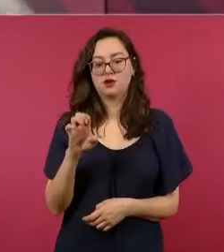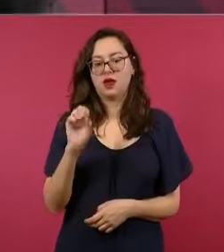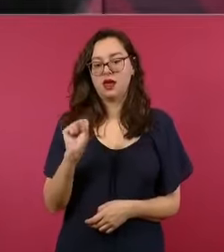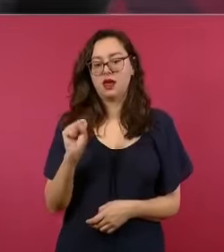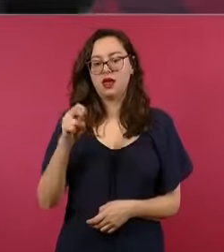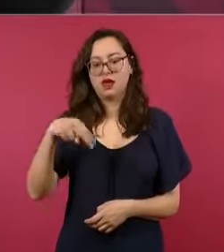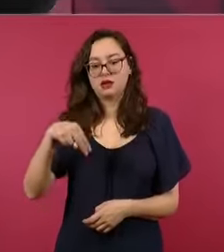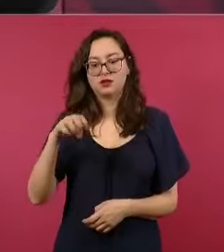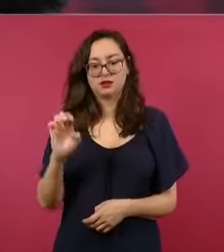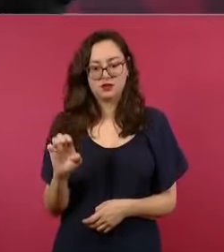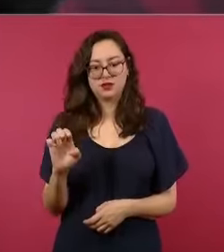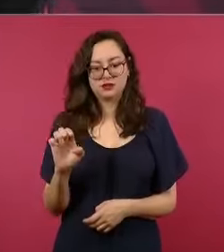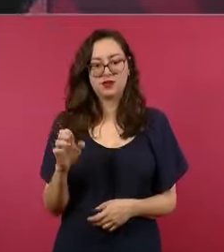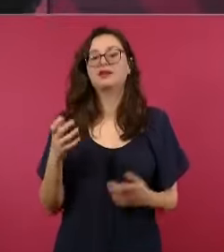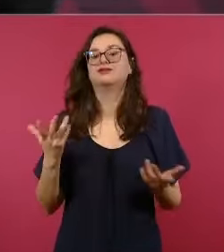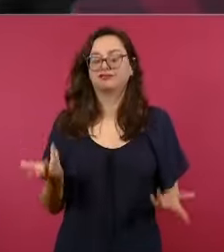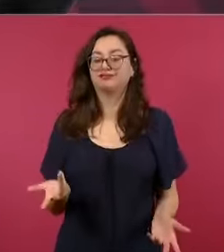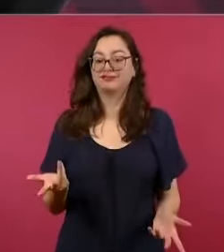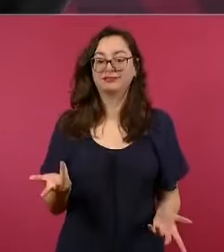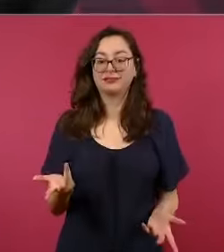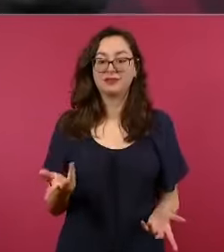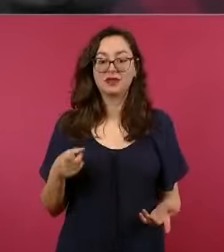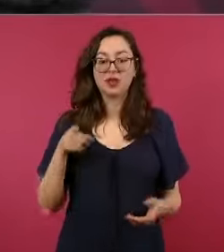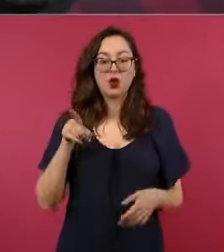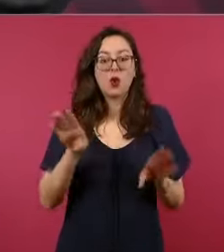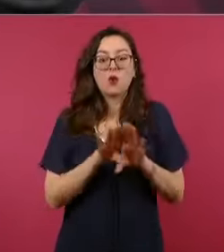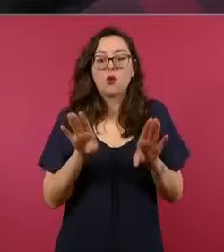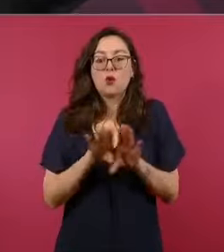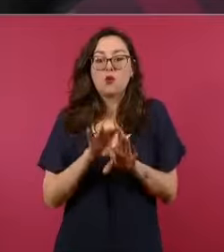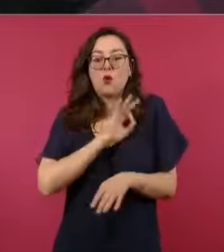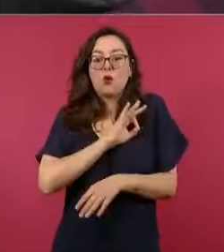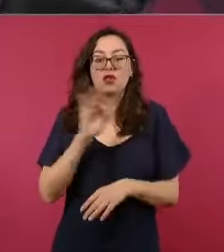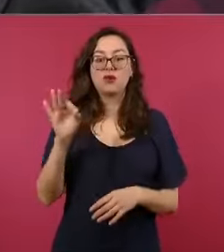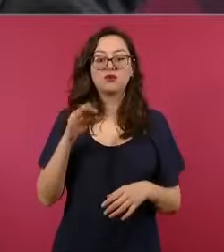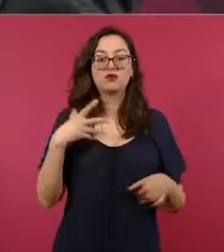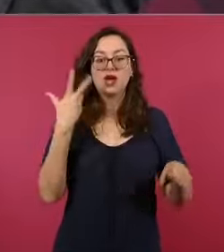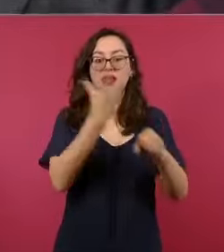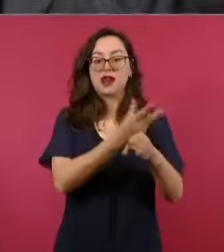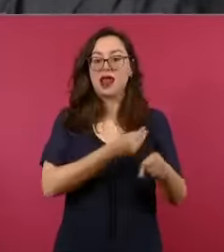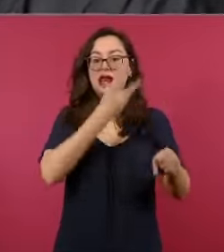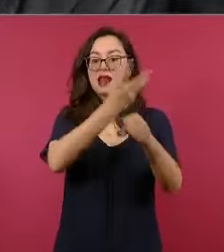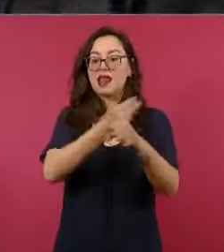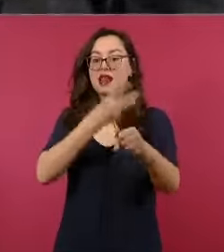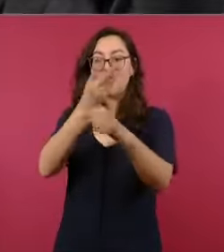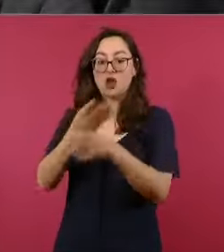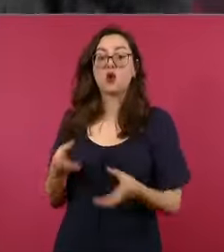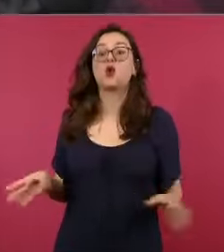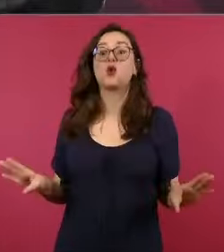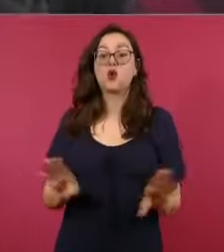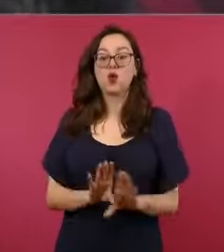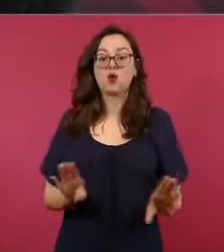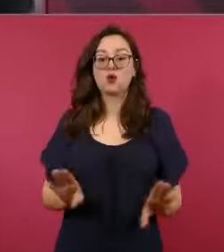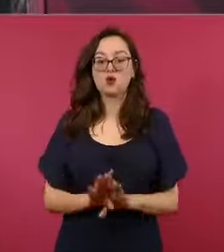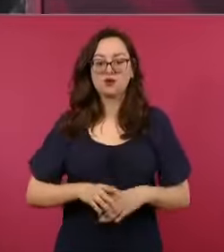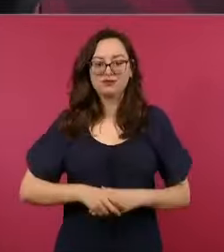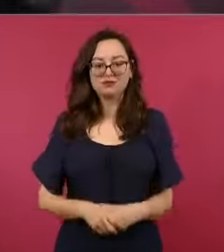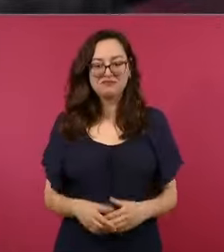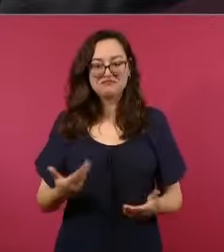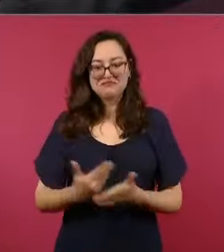Cuántas compañías contratistas cuánto tiradero cuánto